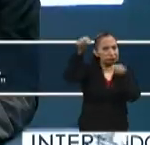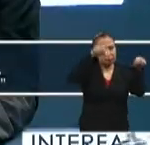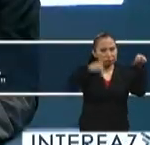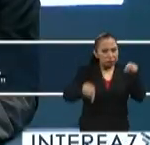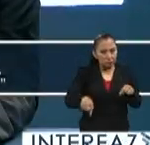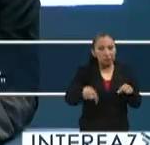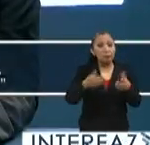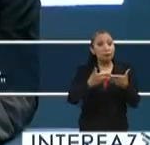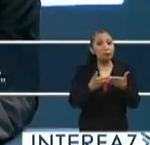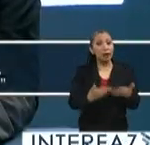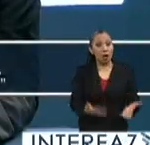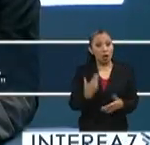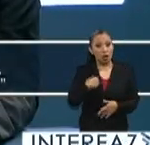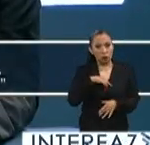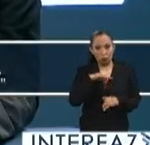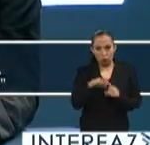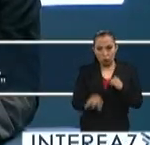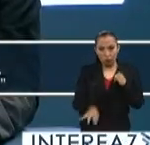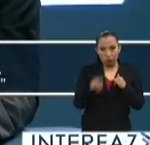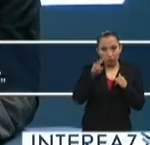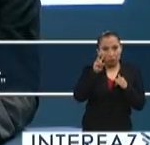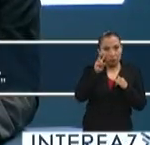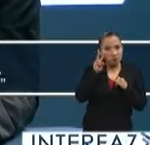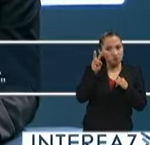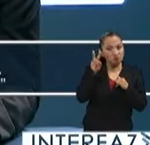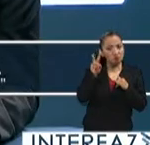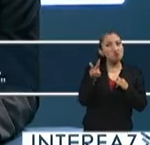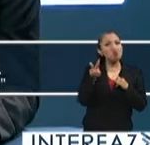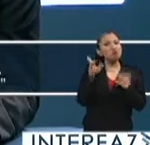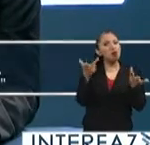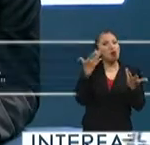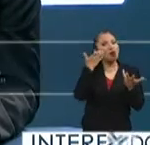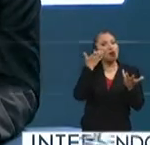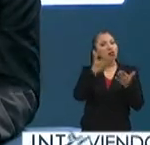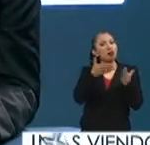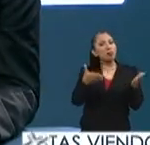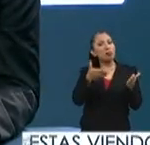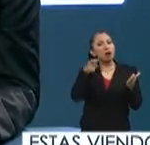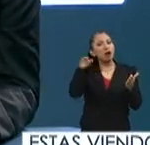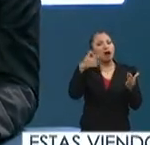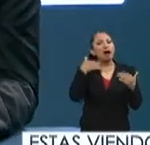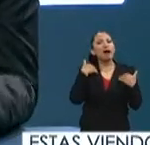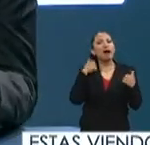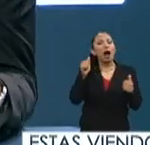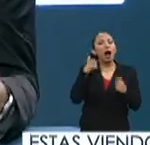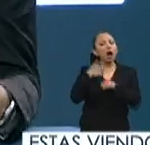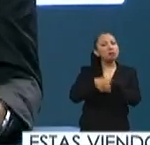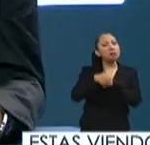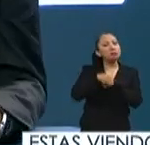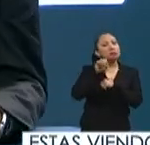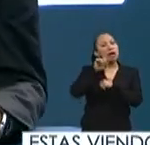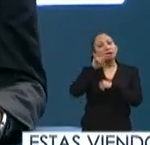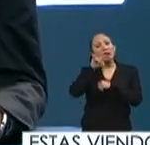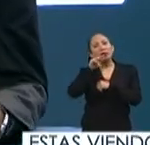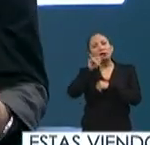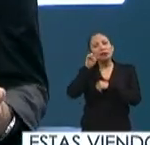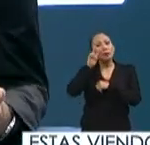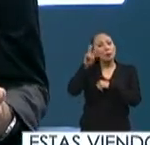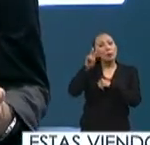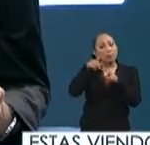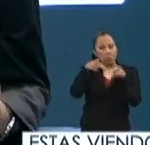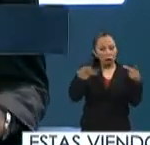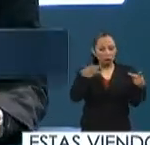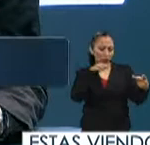que ahora hemos llegado finalmente a los tiempos en los que entender estadísticas es importante para poder leer el